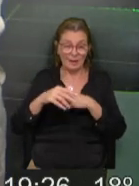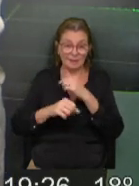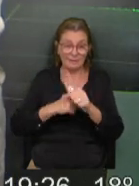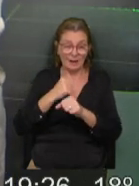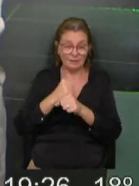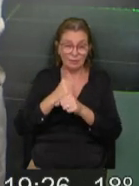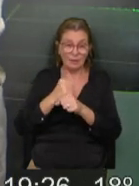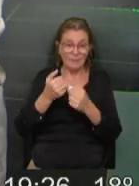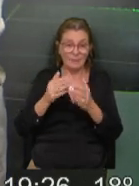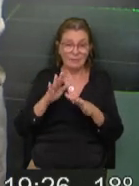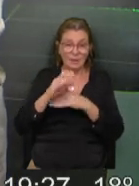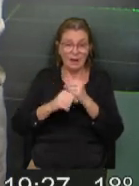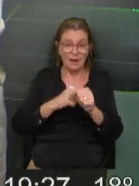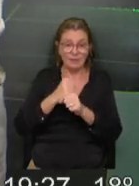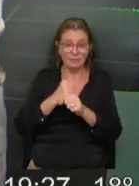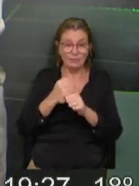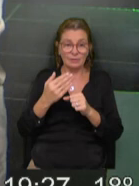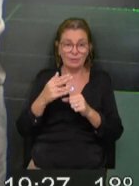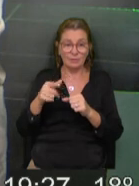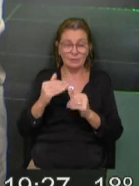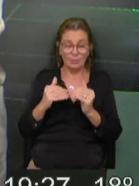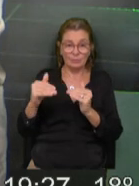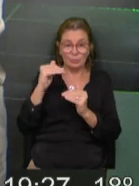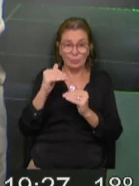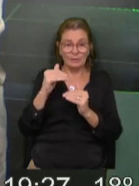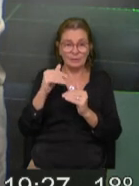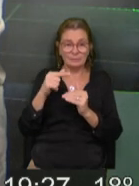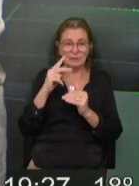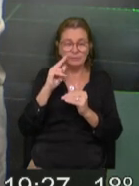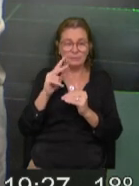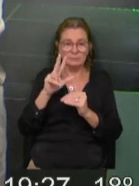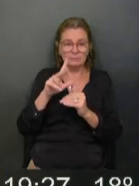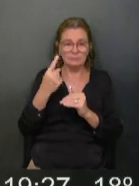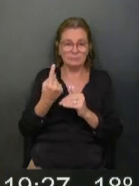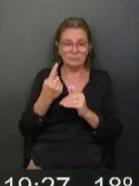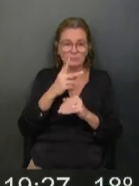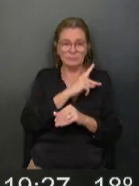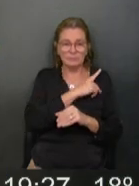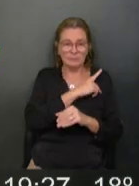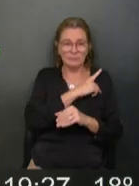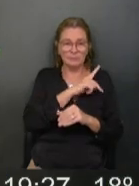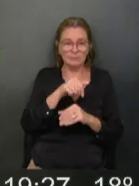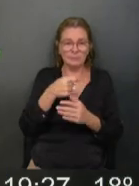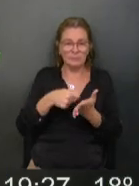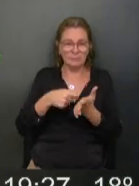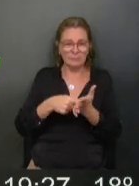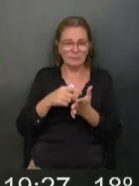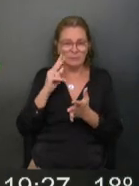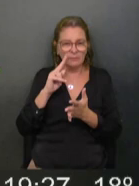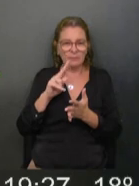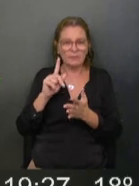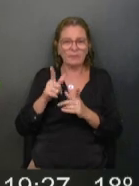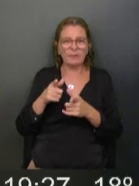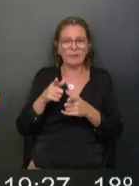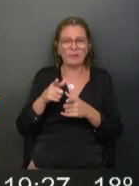variación desde que empezó el año y ahora empató. Con esa subida estamos igual que lo que estábamos el 31 de diciembre. Otras monedas, si ves el gráfico, igualmente